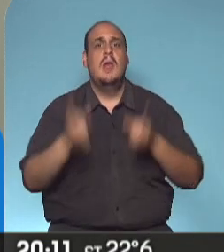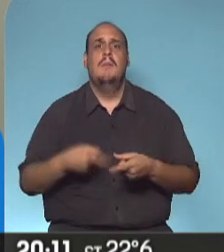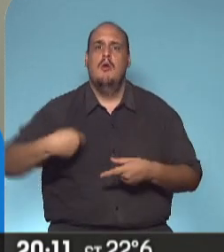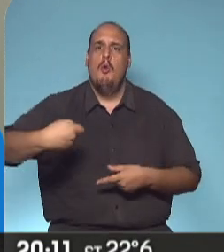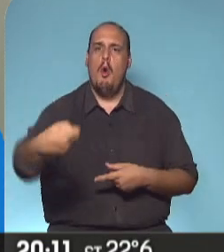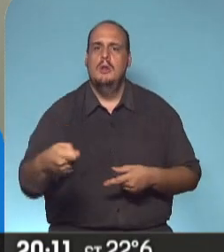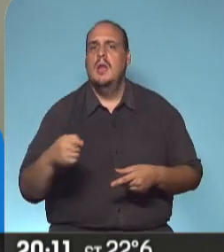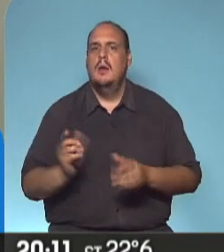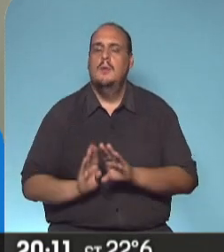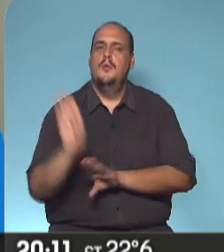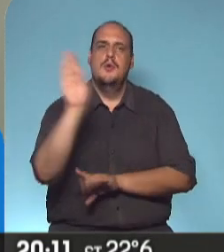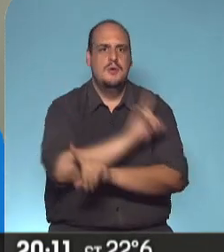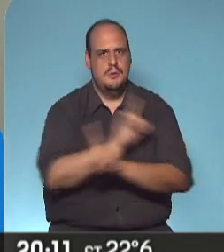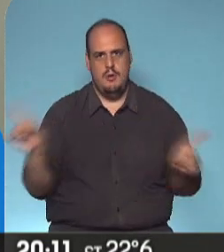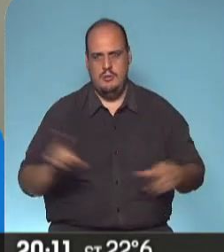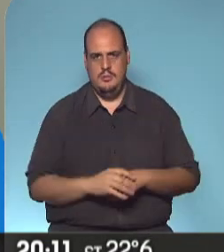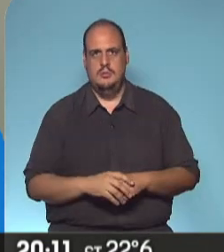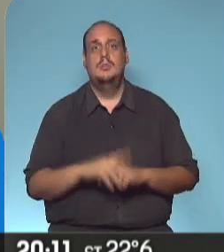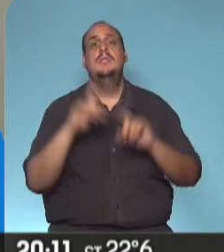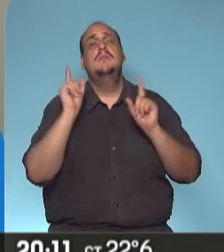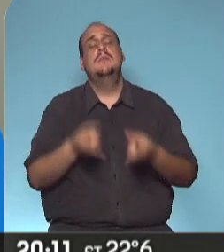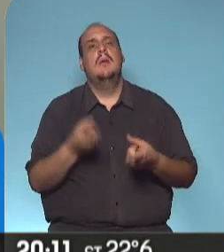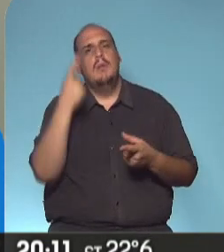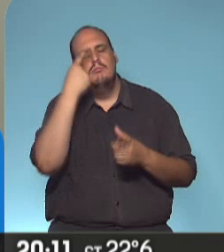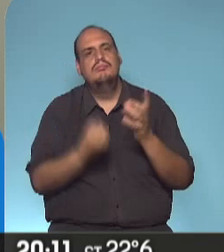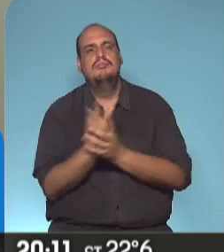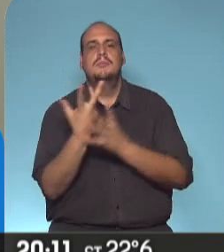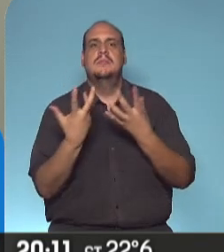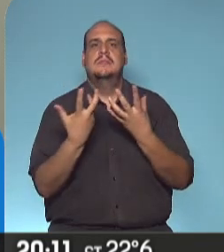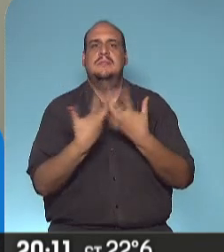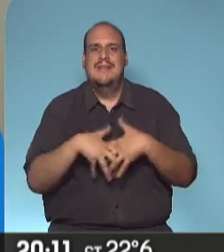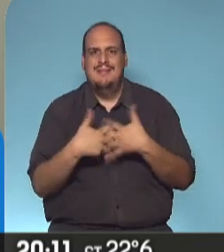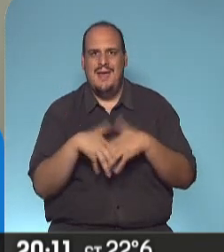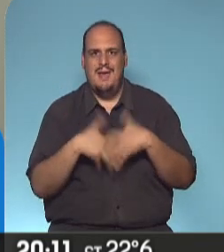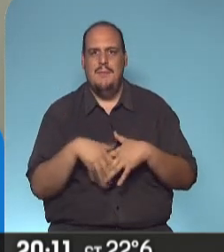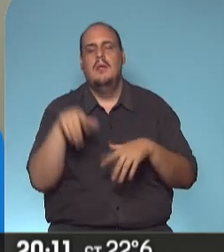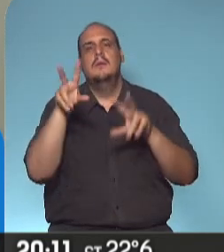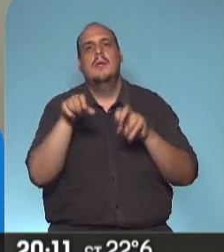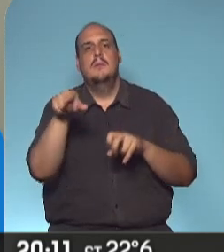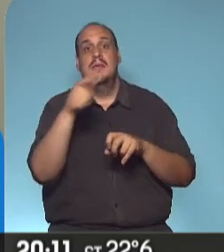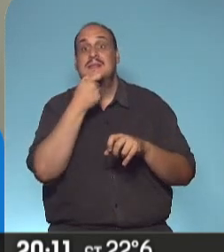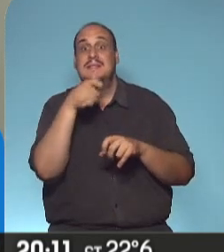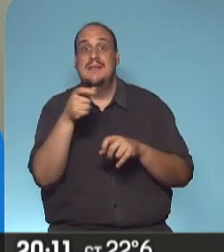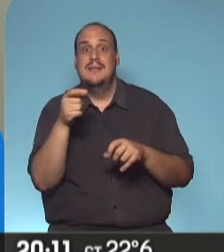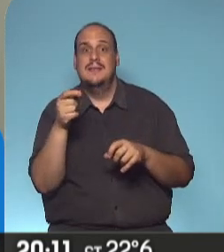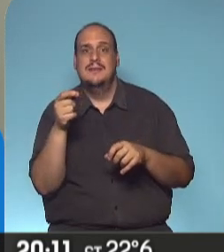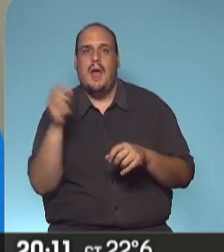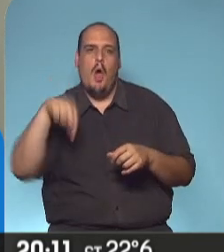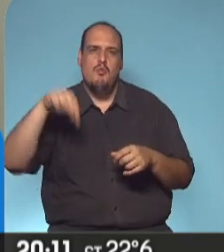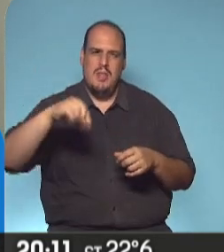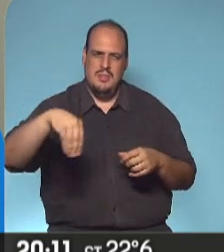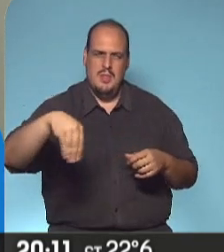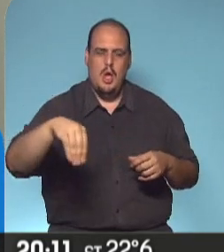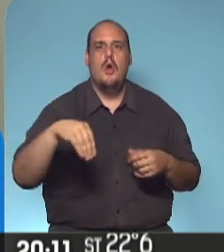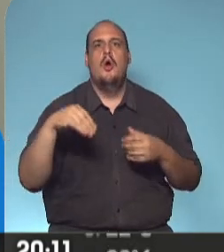y después estamos estableciendo un sistema por el cual los ajustes que deban hacerse se puedan